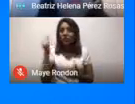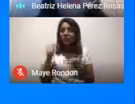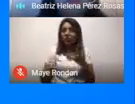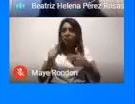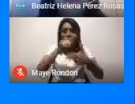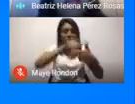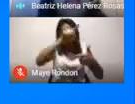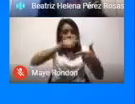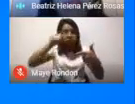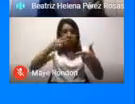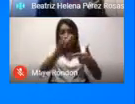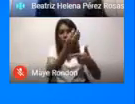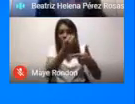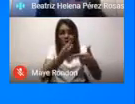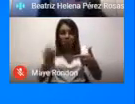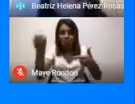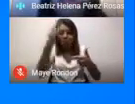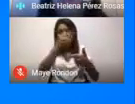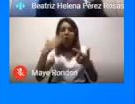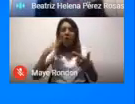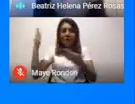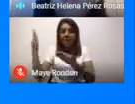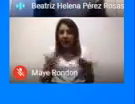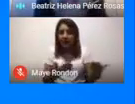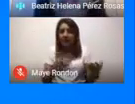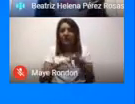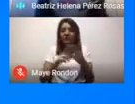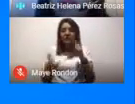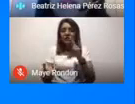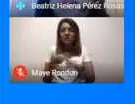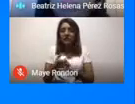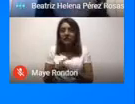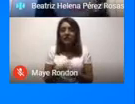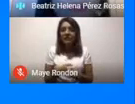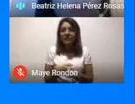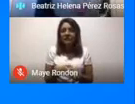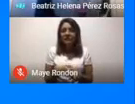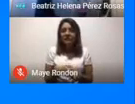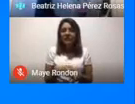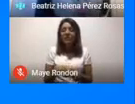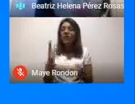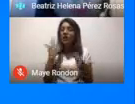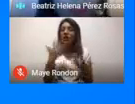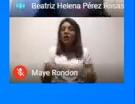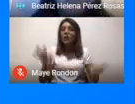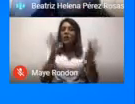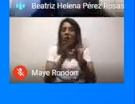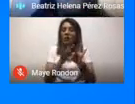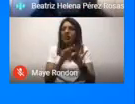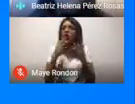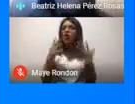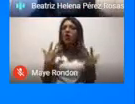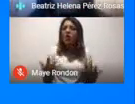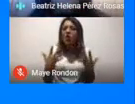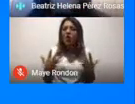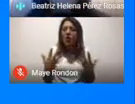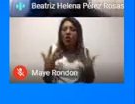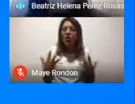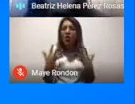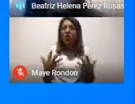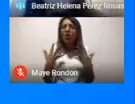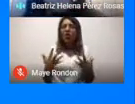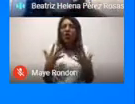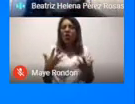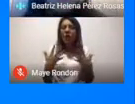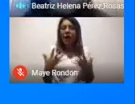que las traemos de todas maneras porque es importante verlas, pero vemos cómo, y los que están ya un poco